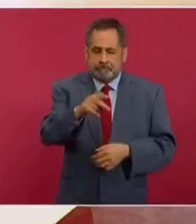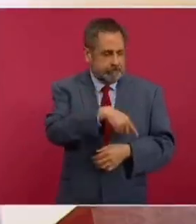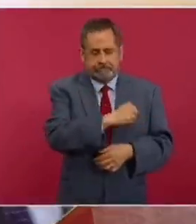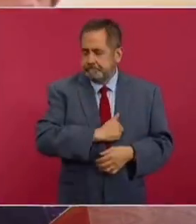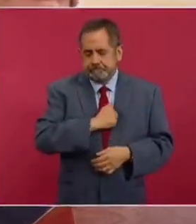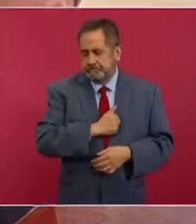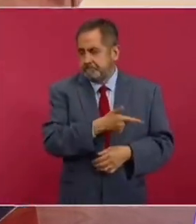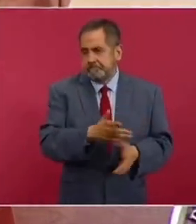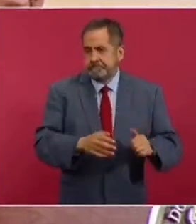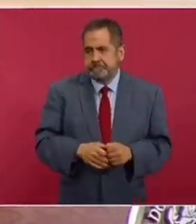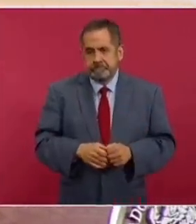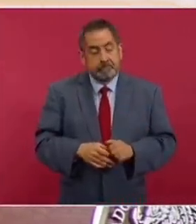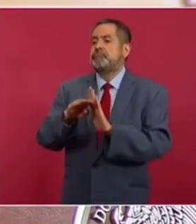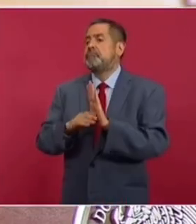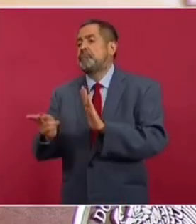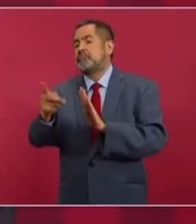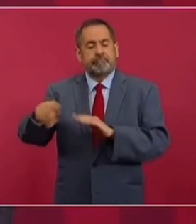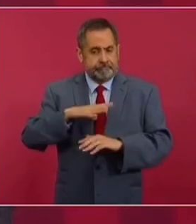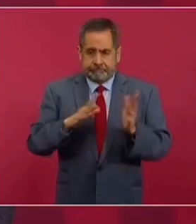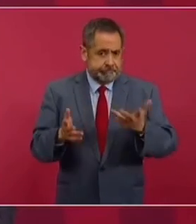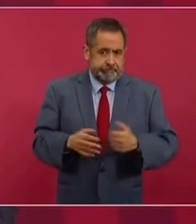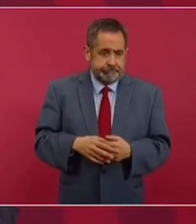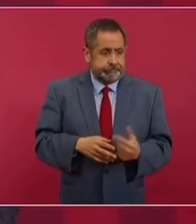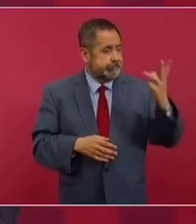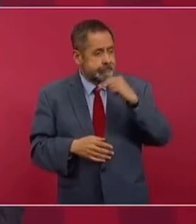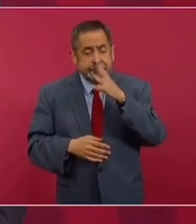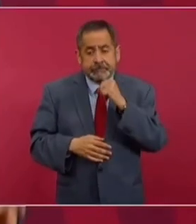manera, pero no lo van a poder evitar. No van a poder